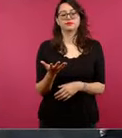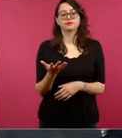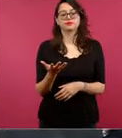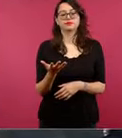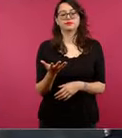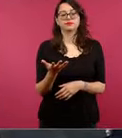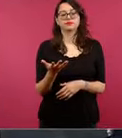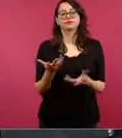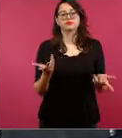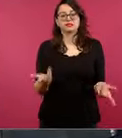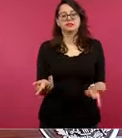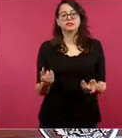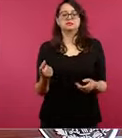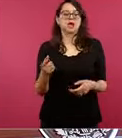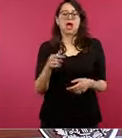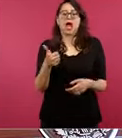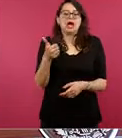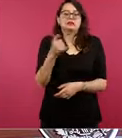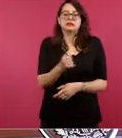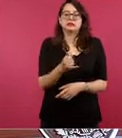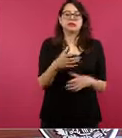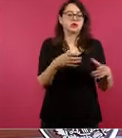le devolvió la mano